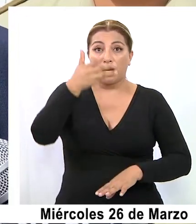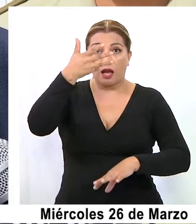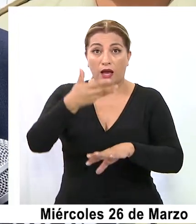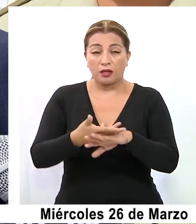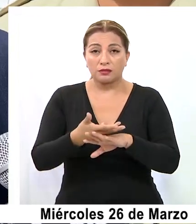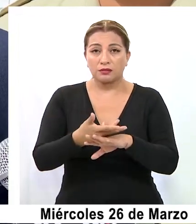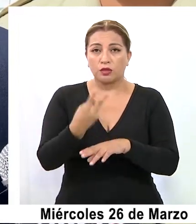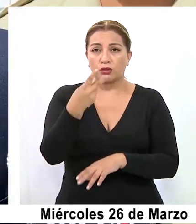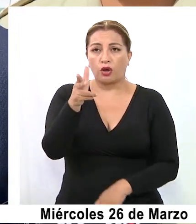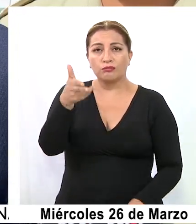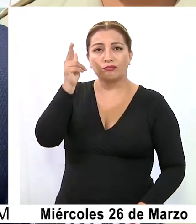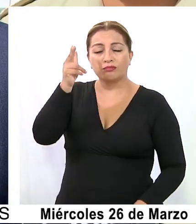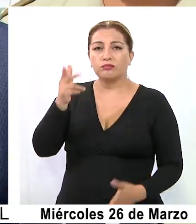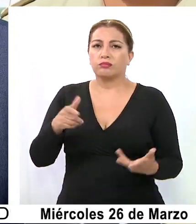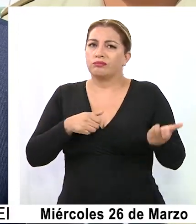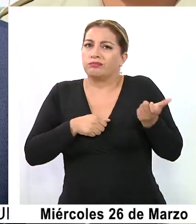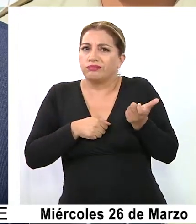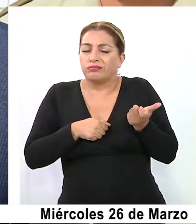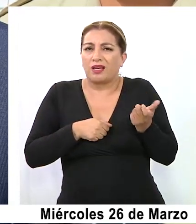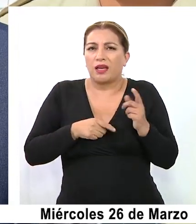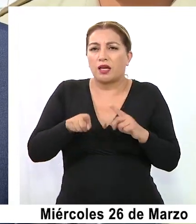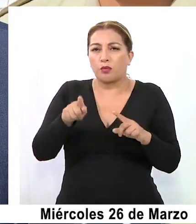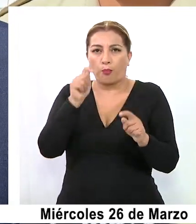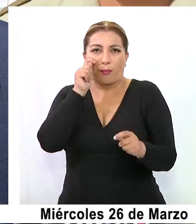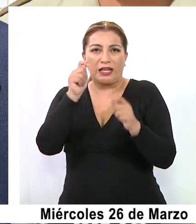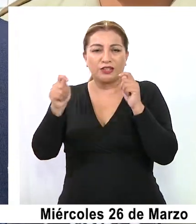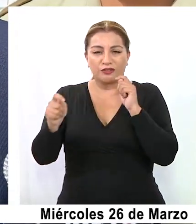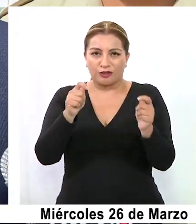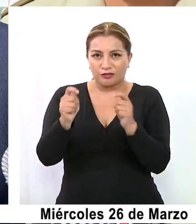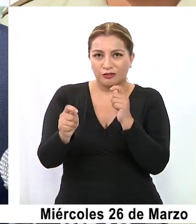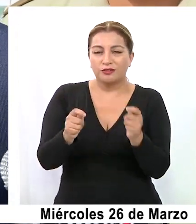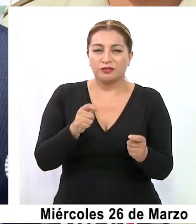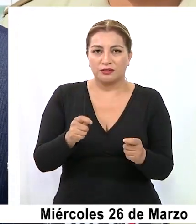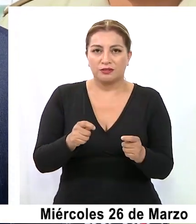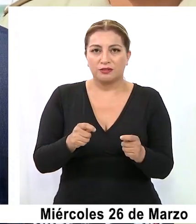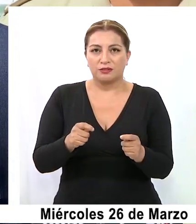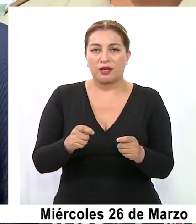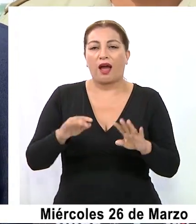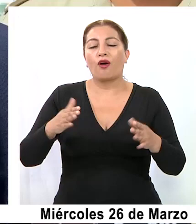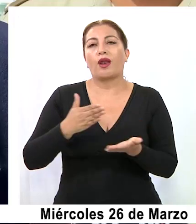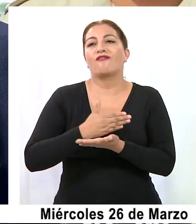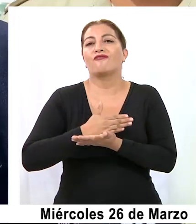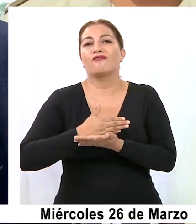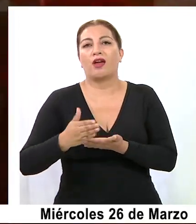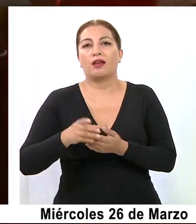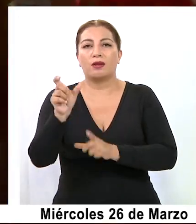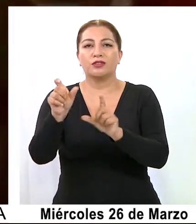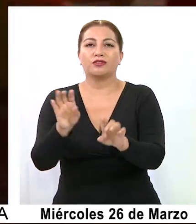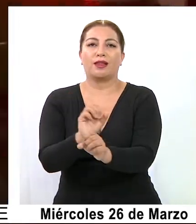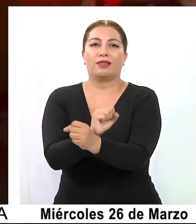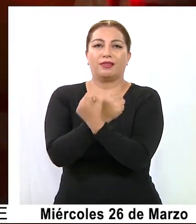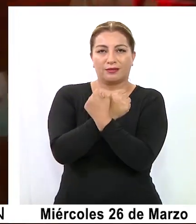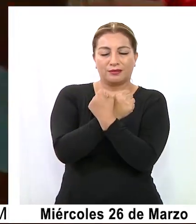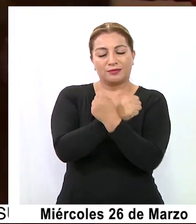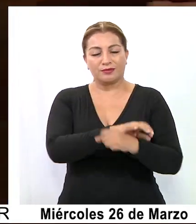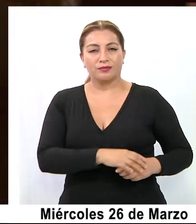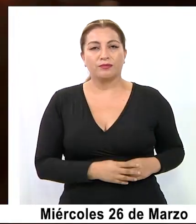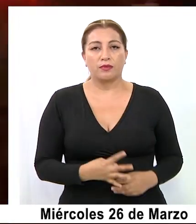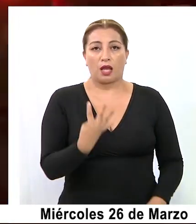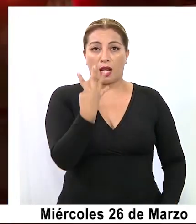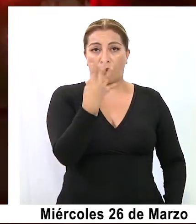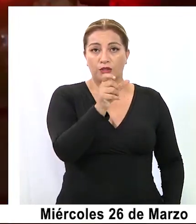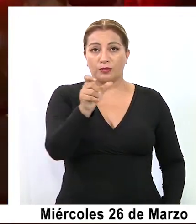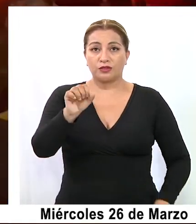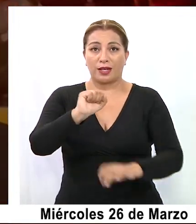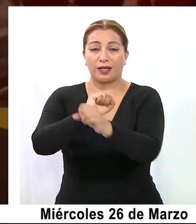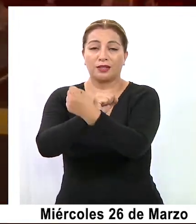que podrían producir mucho peligro en la población que están fuera de circulación con las personas detenidas. Los cuatro